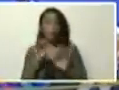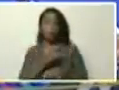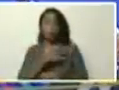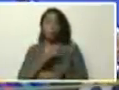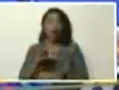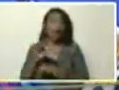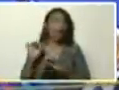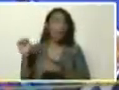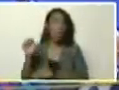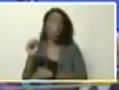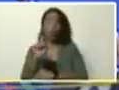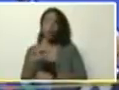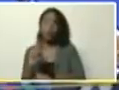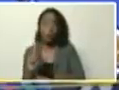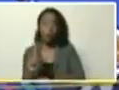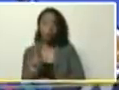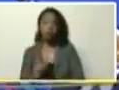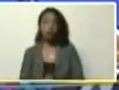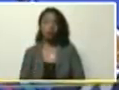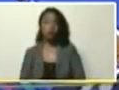indolencia.